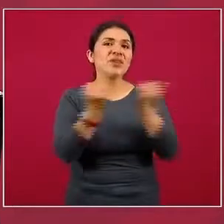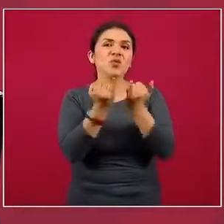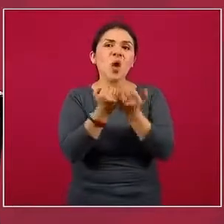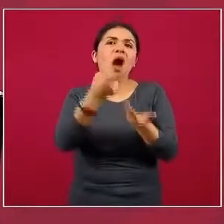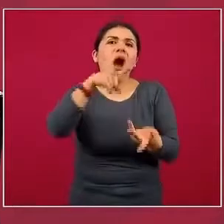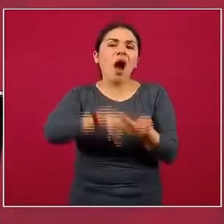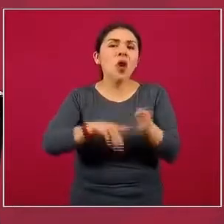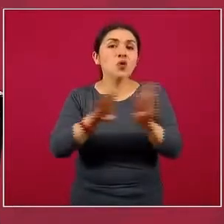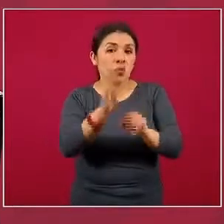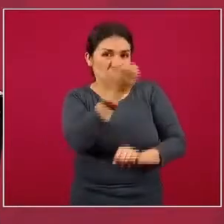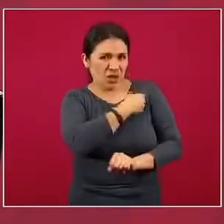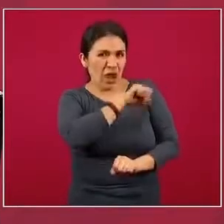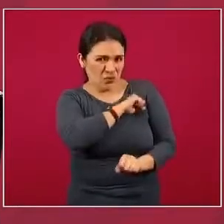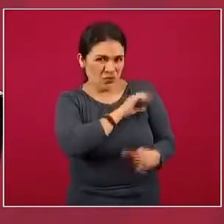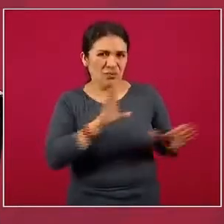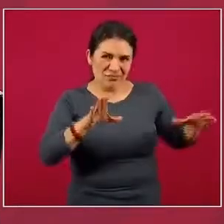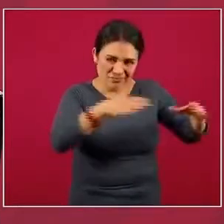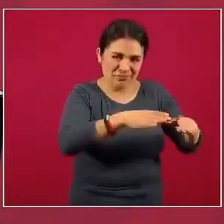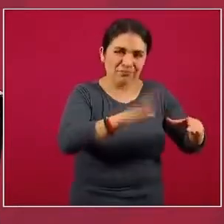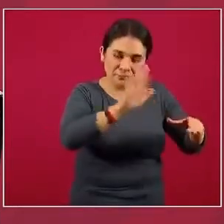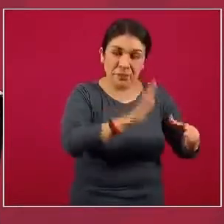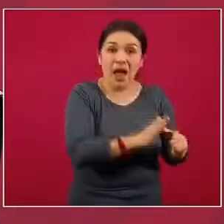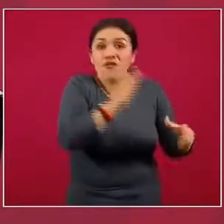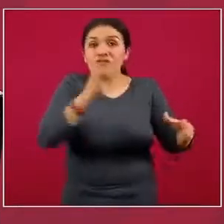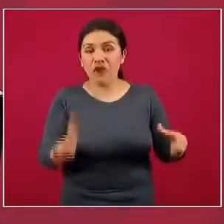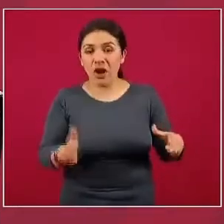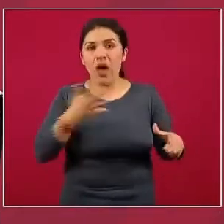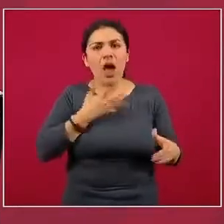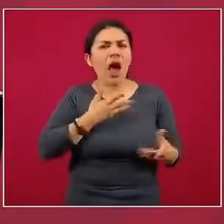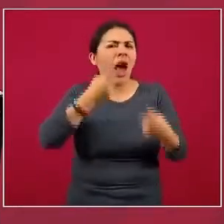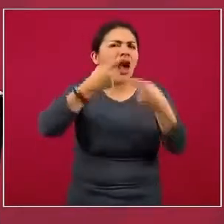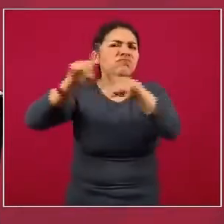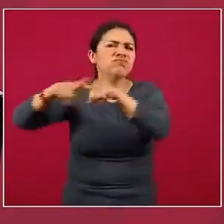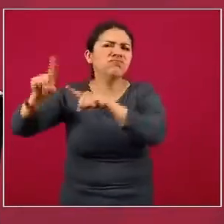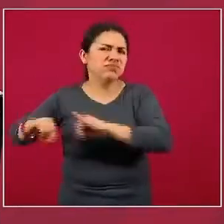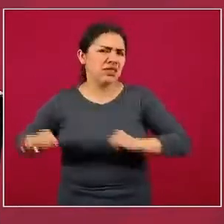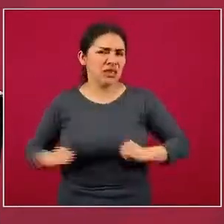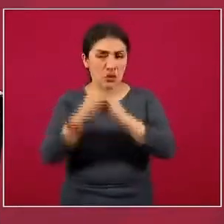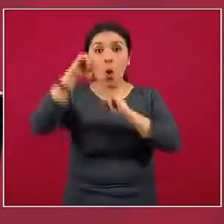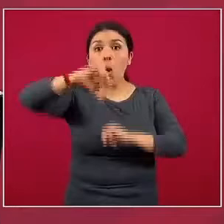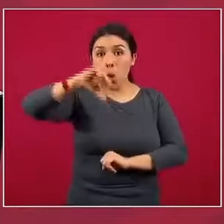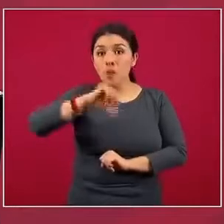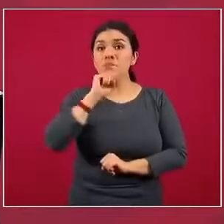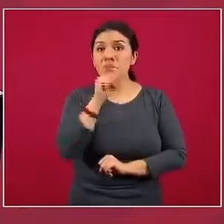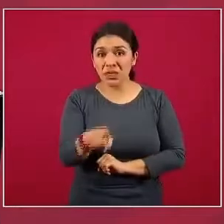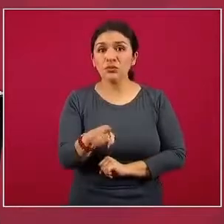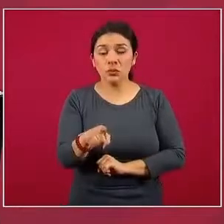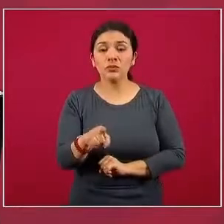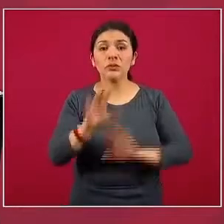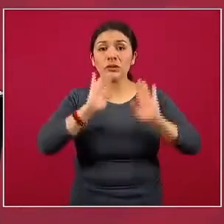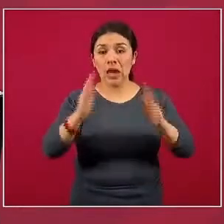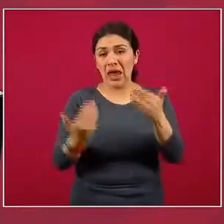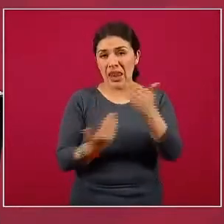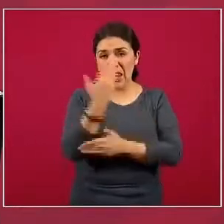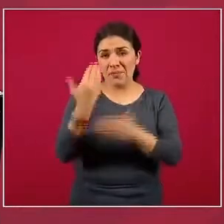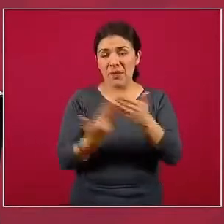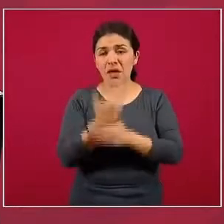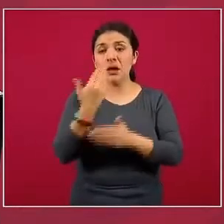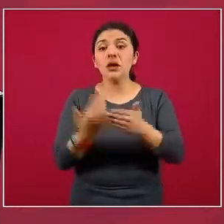universo del sector salud, tenemos múltiples instancias. Hoy, precisamente, hoy por la